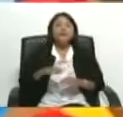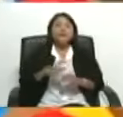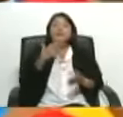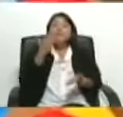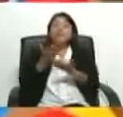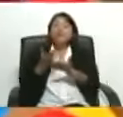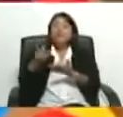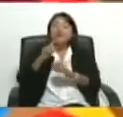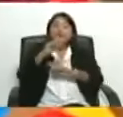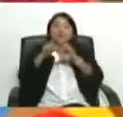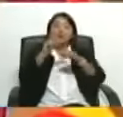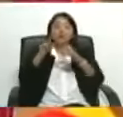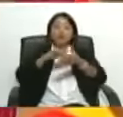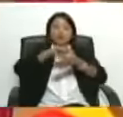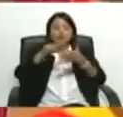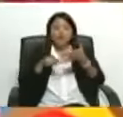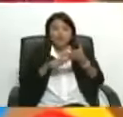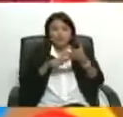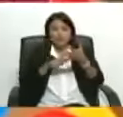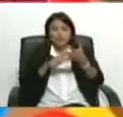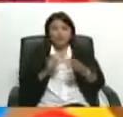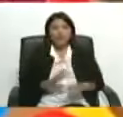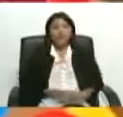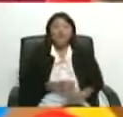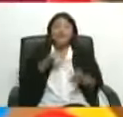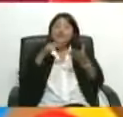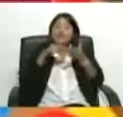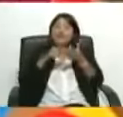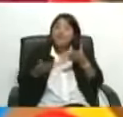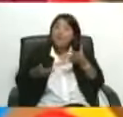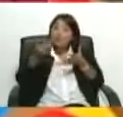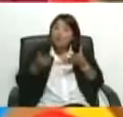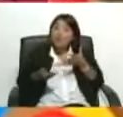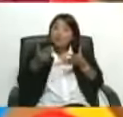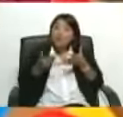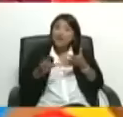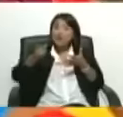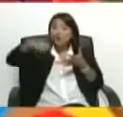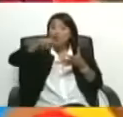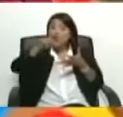plantea las preguntas siguientes. Esto es importante que lo maneje la UPAS.